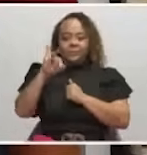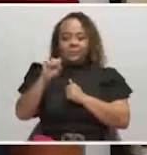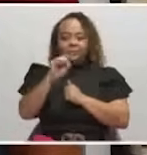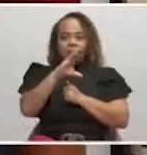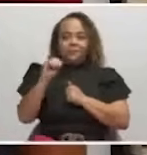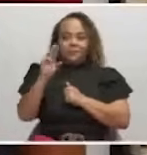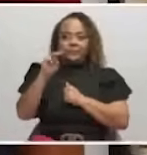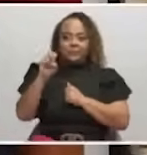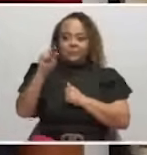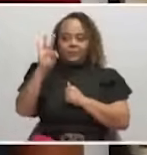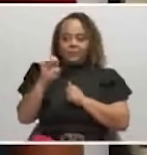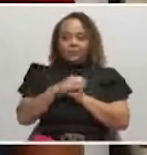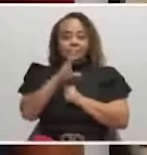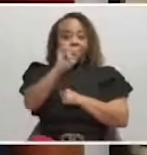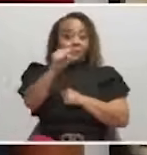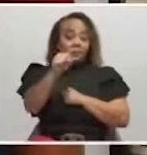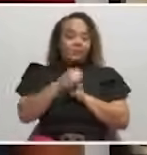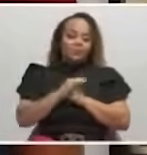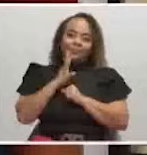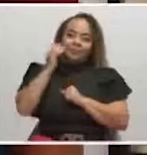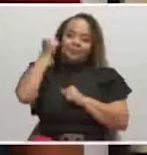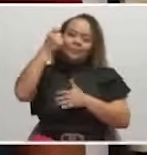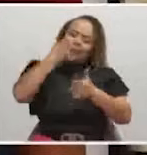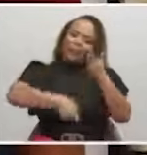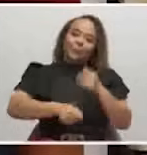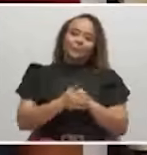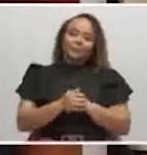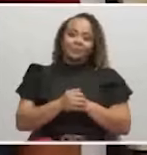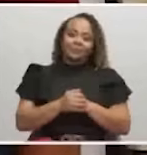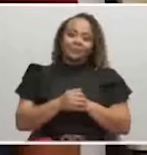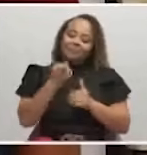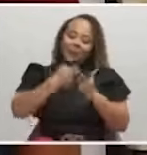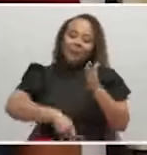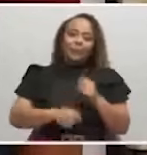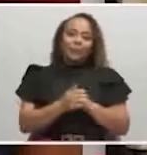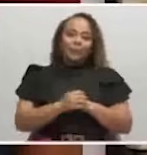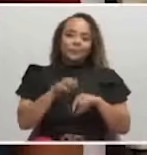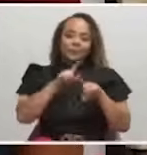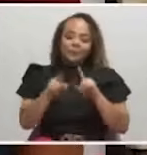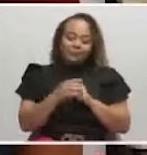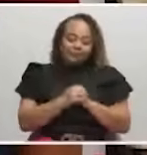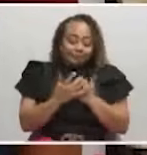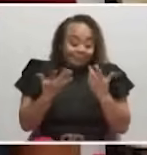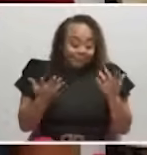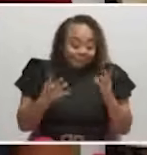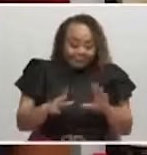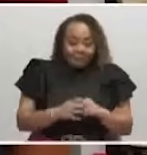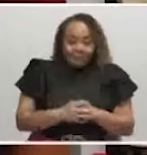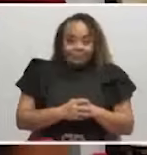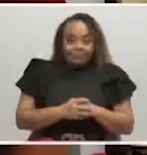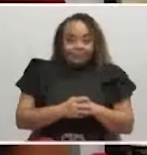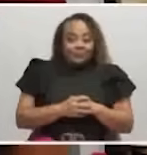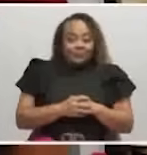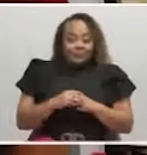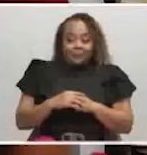y a Monte. Y sí, hablar de la liga, qué duro, pero bueno. Nos ha tocado últimamente